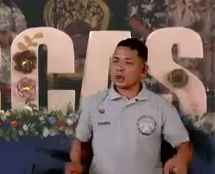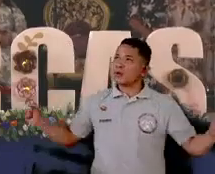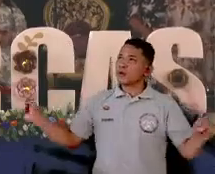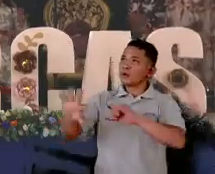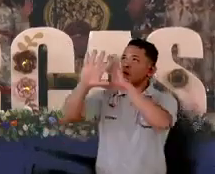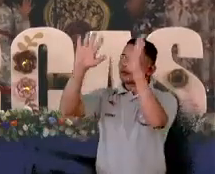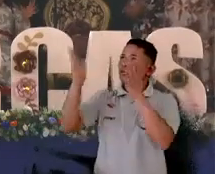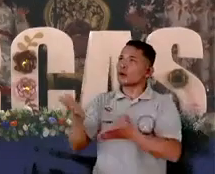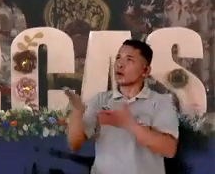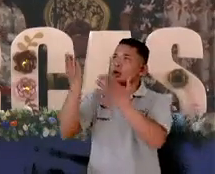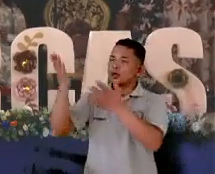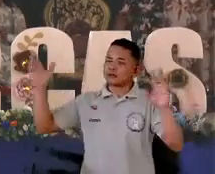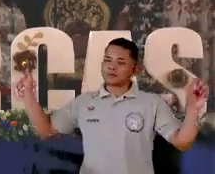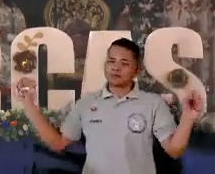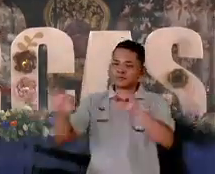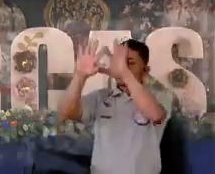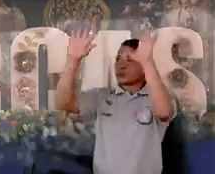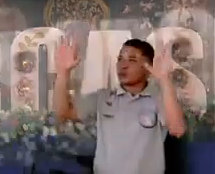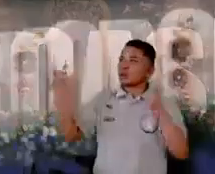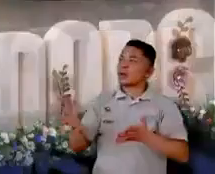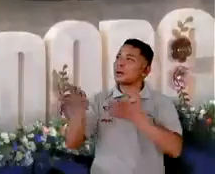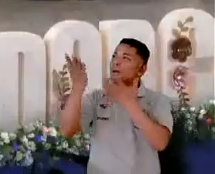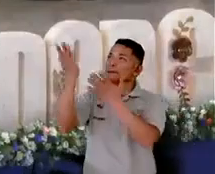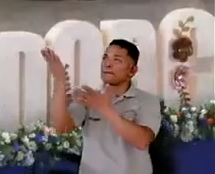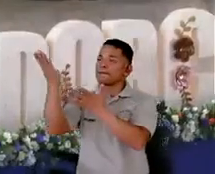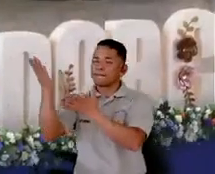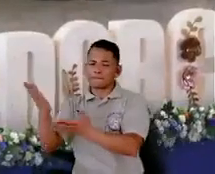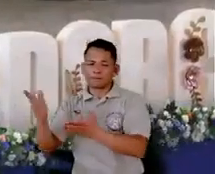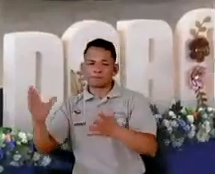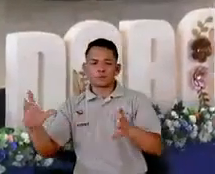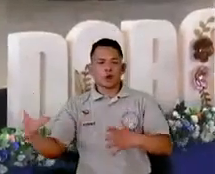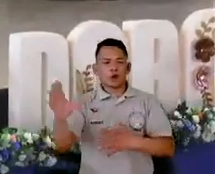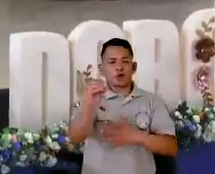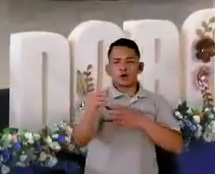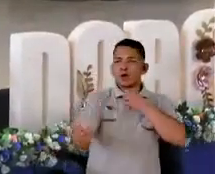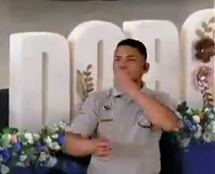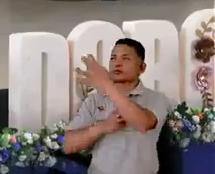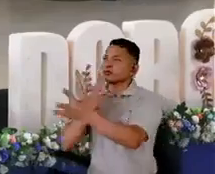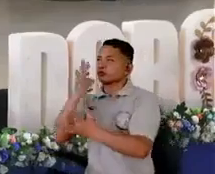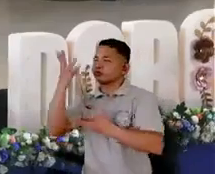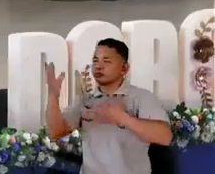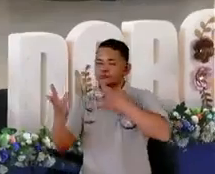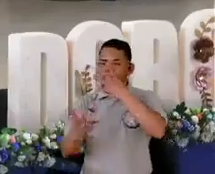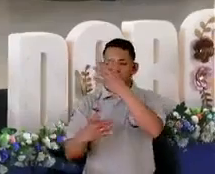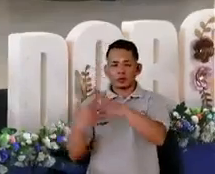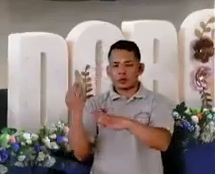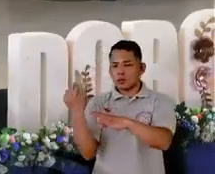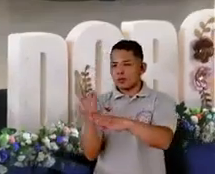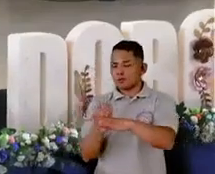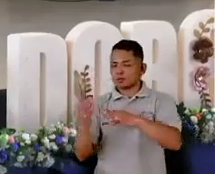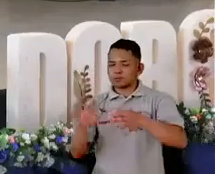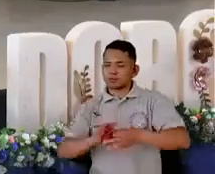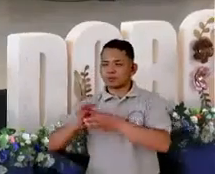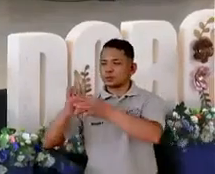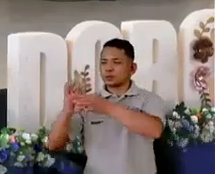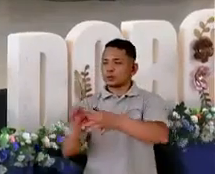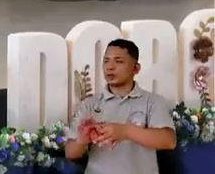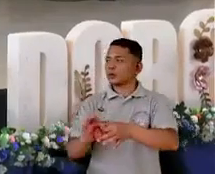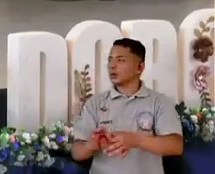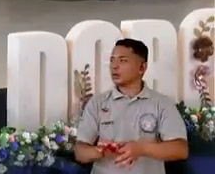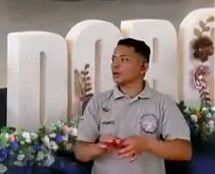Él, gloria a Él, grite todo su pueblo a una voz.